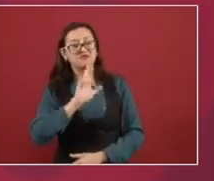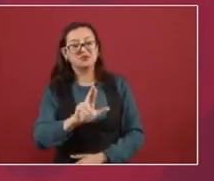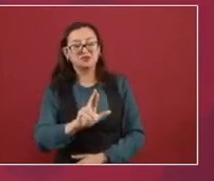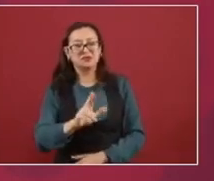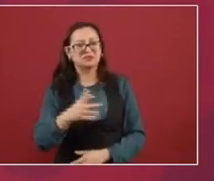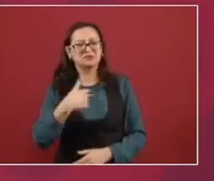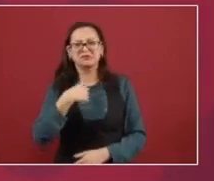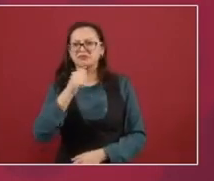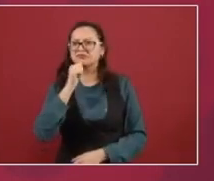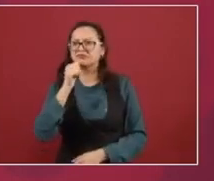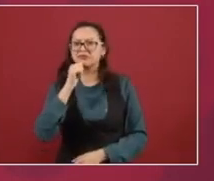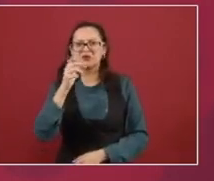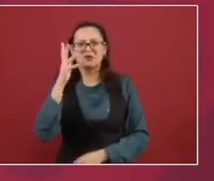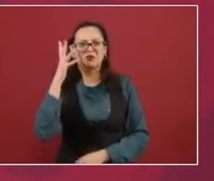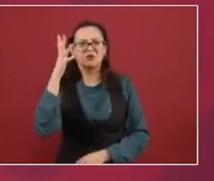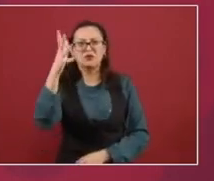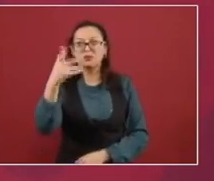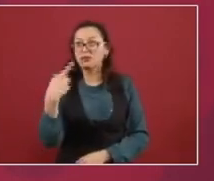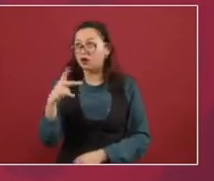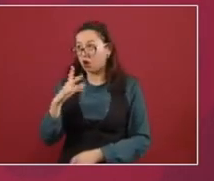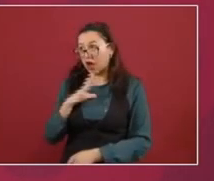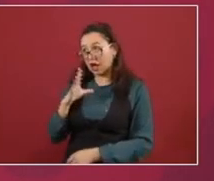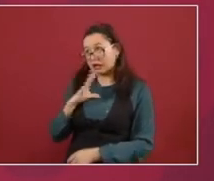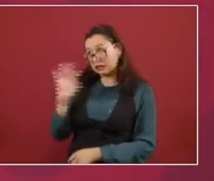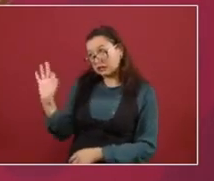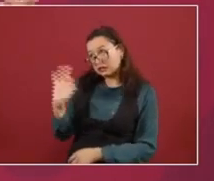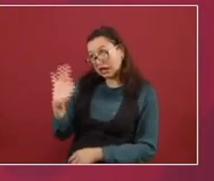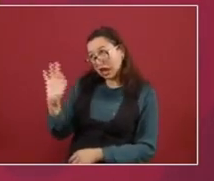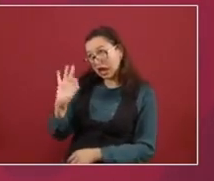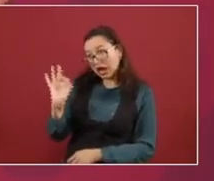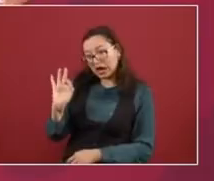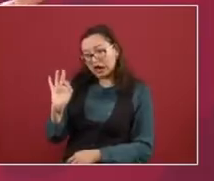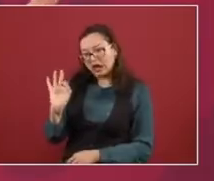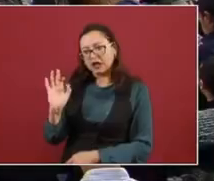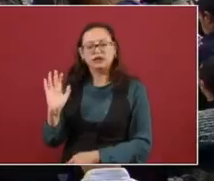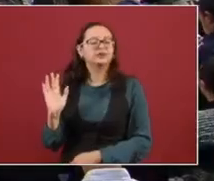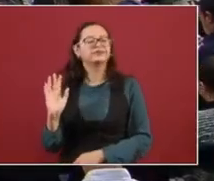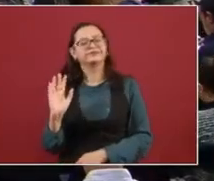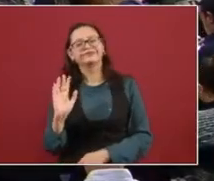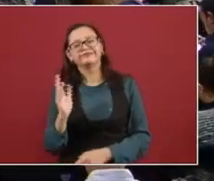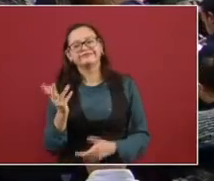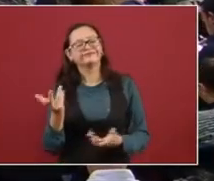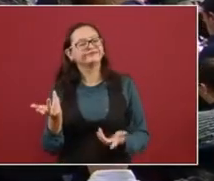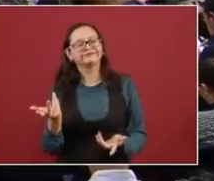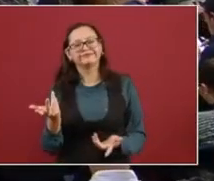vísperas. Pero está la amenaza. Es que